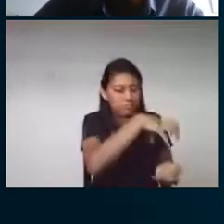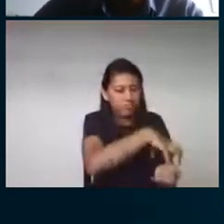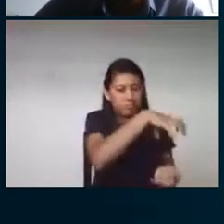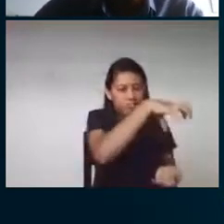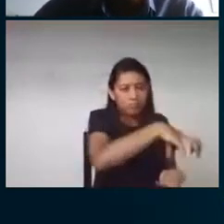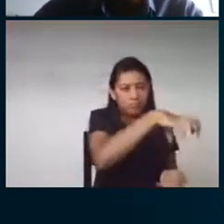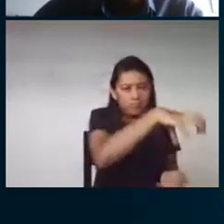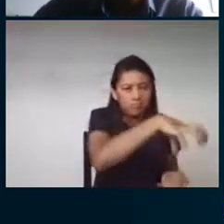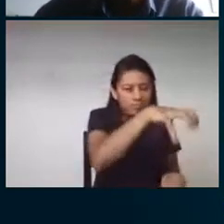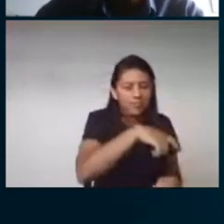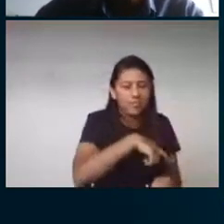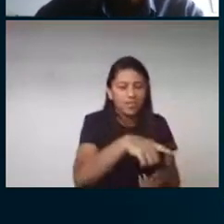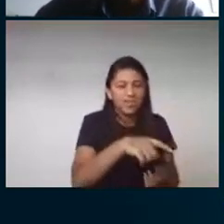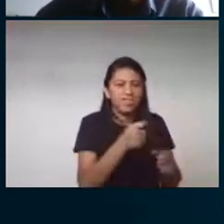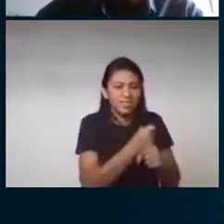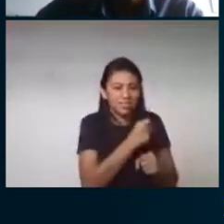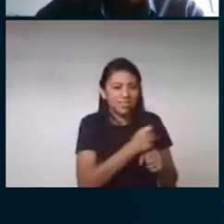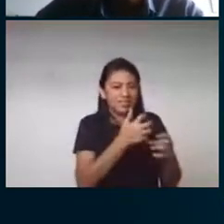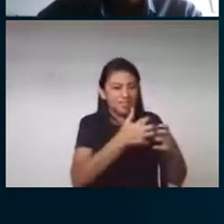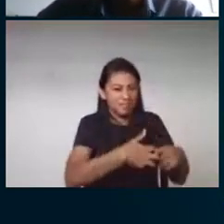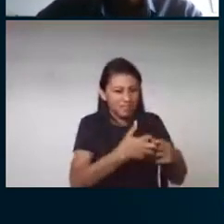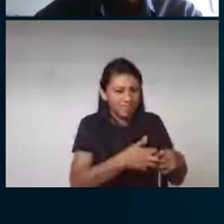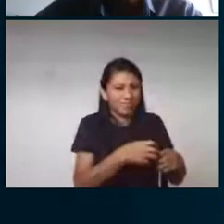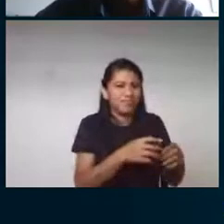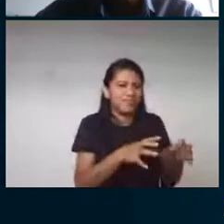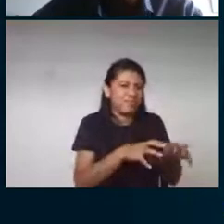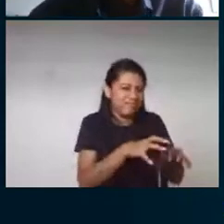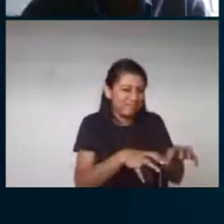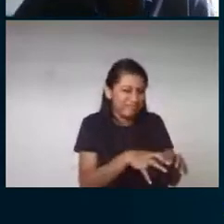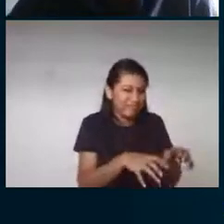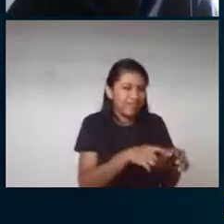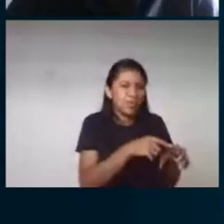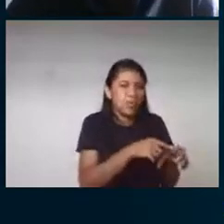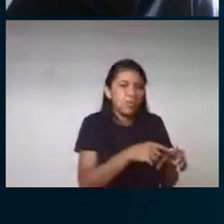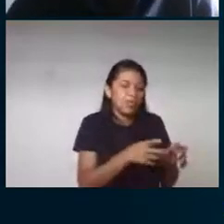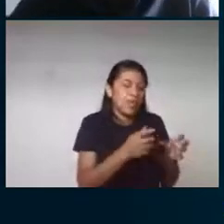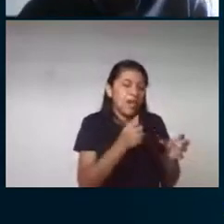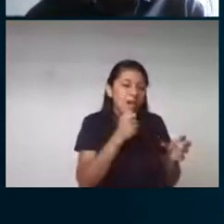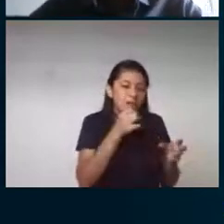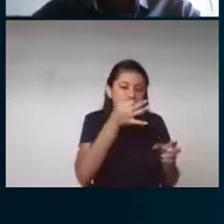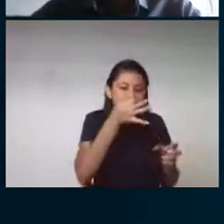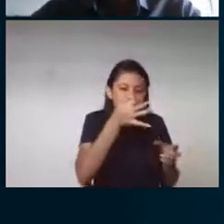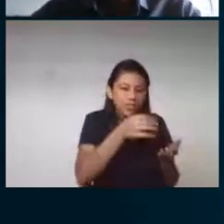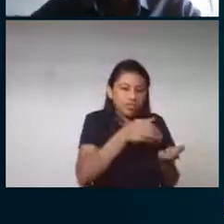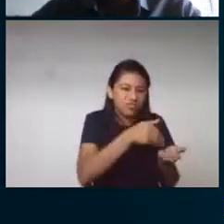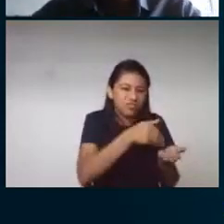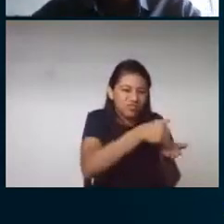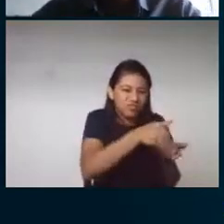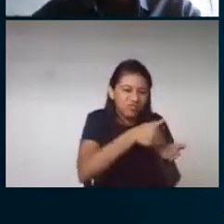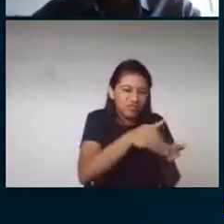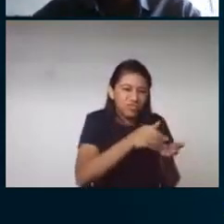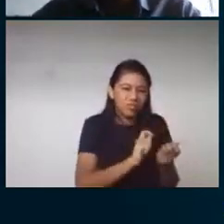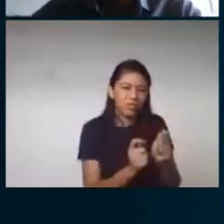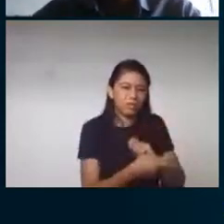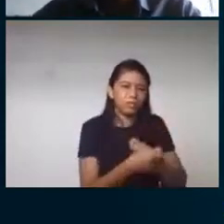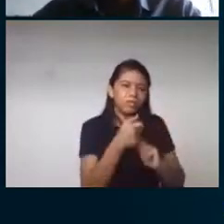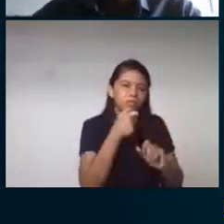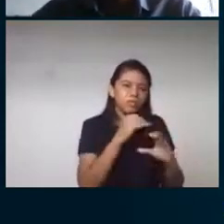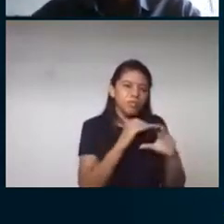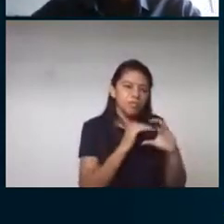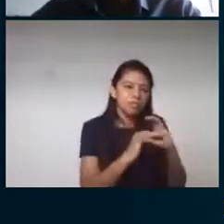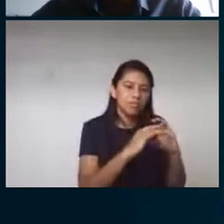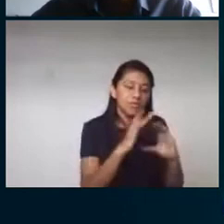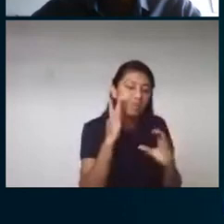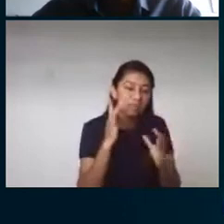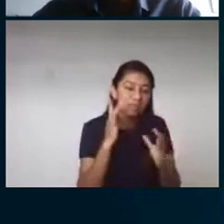de químicos, y también hay un alto consumo energético, quizás es el mayoritario, en dispositivos mecánicos que se usan